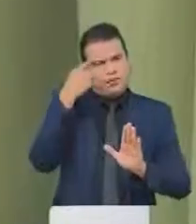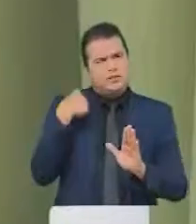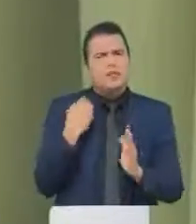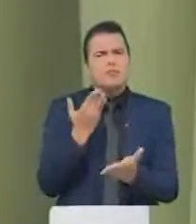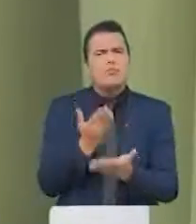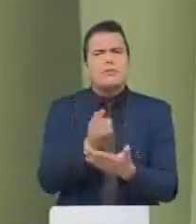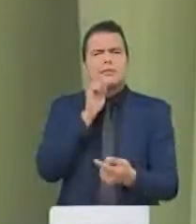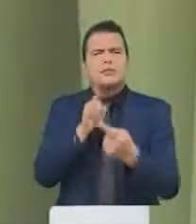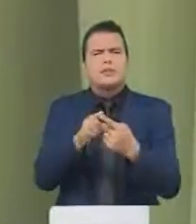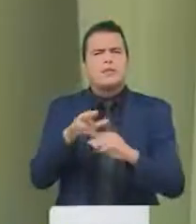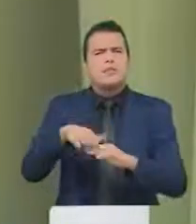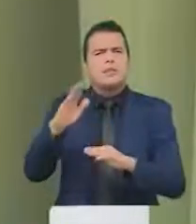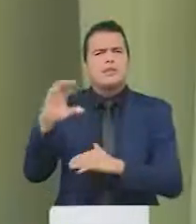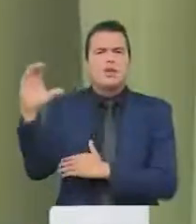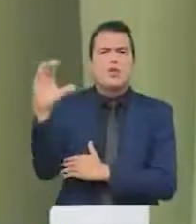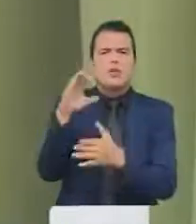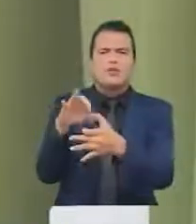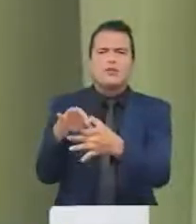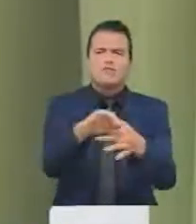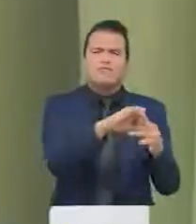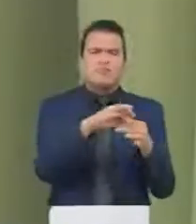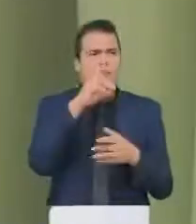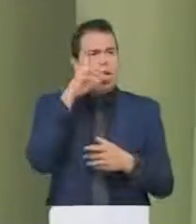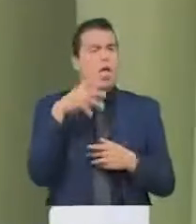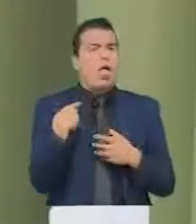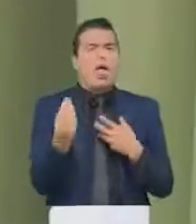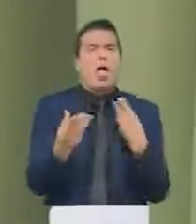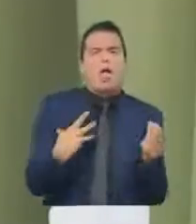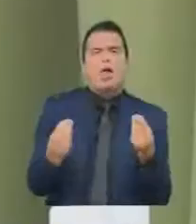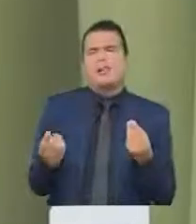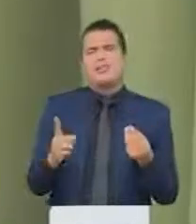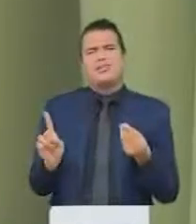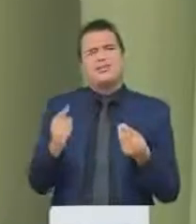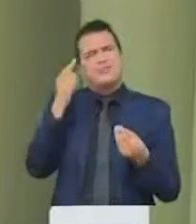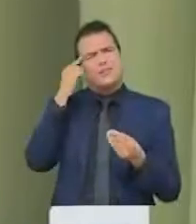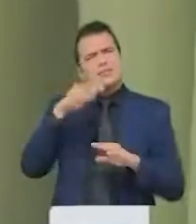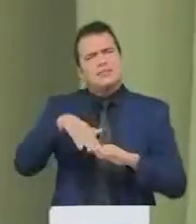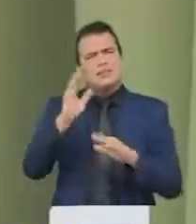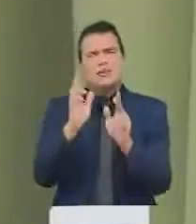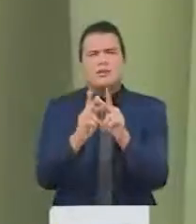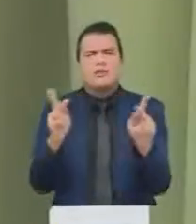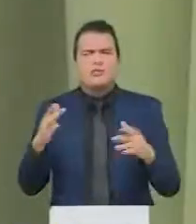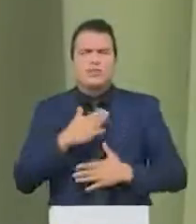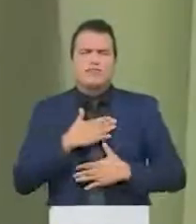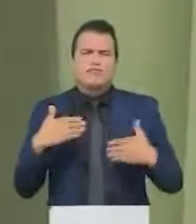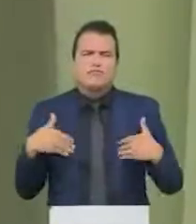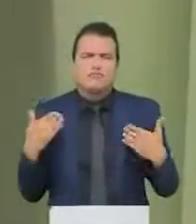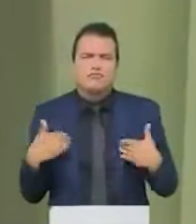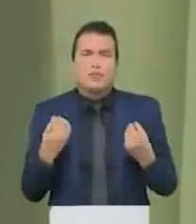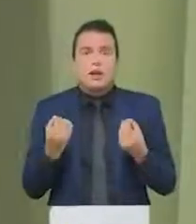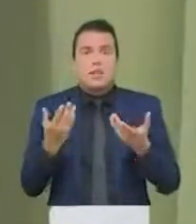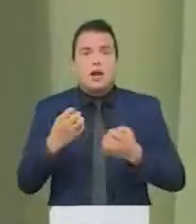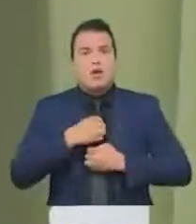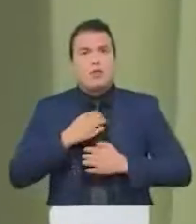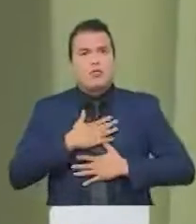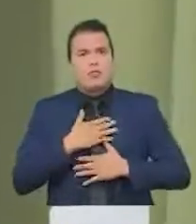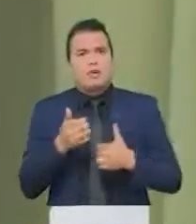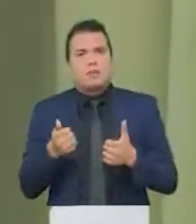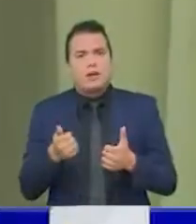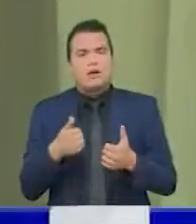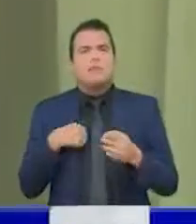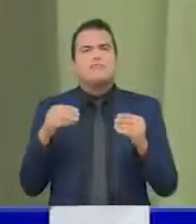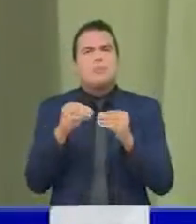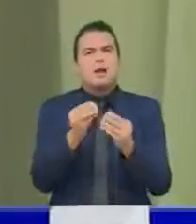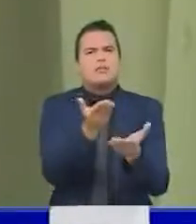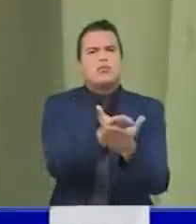unir a toda colombia sin polarización buscando el bien de todos los colombianos generando nuevas oportunidades